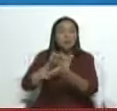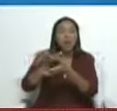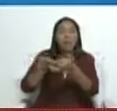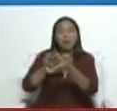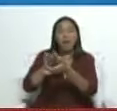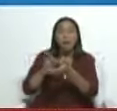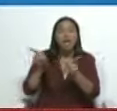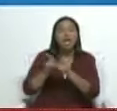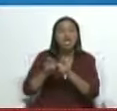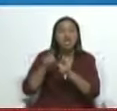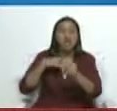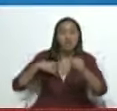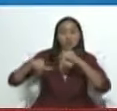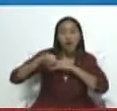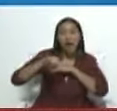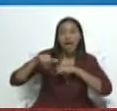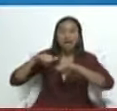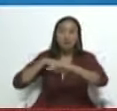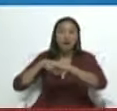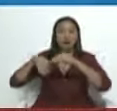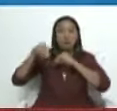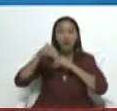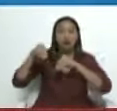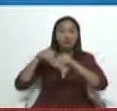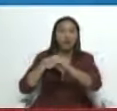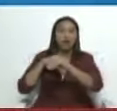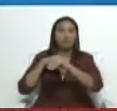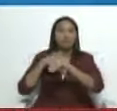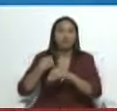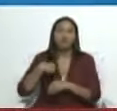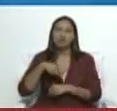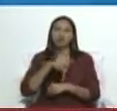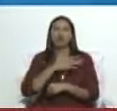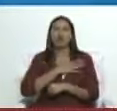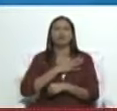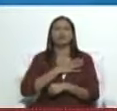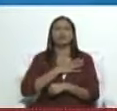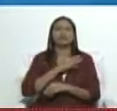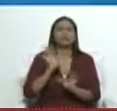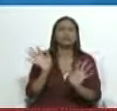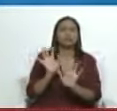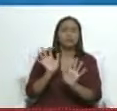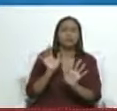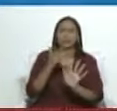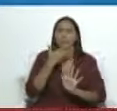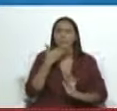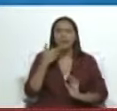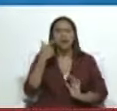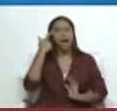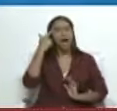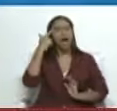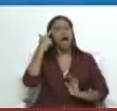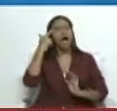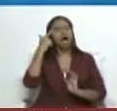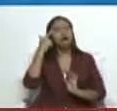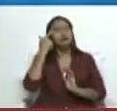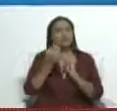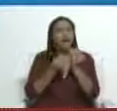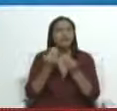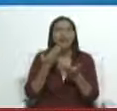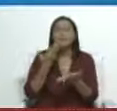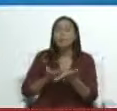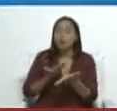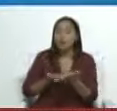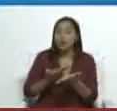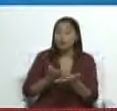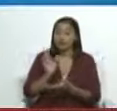aquí nosotros hoy nos colamos y tenemos una propuesta alternativa para Venezuela. El 28 de